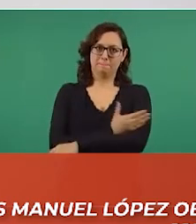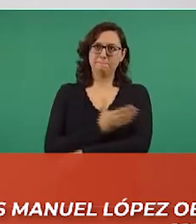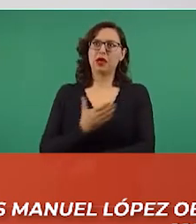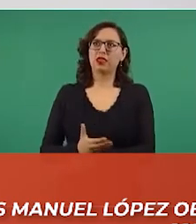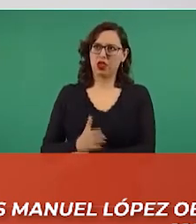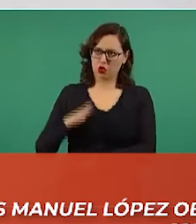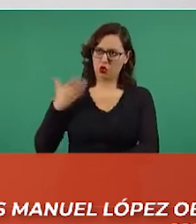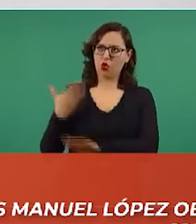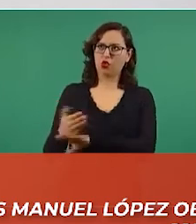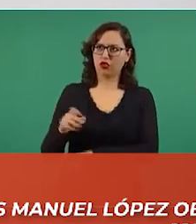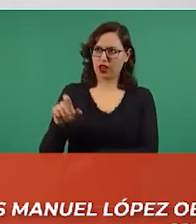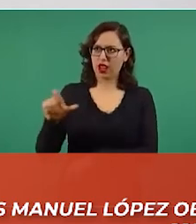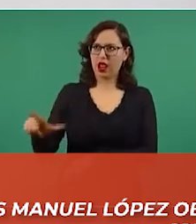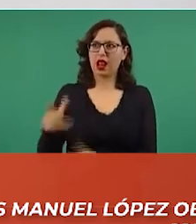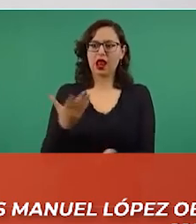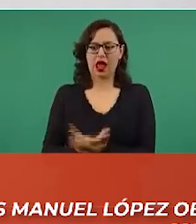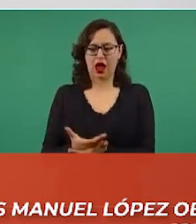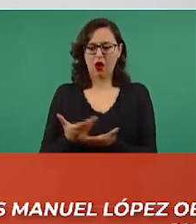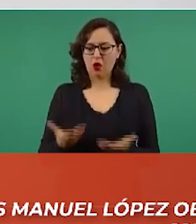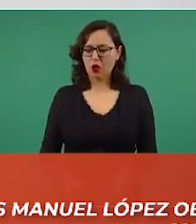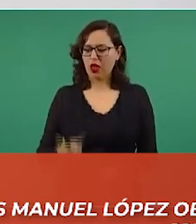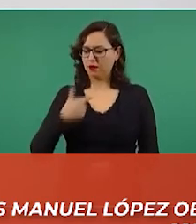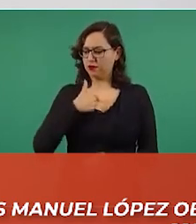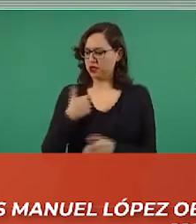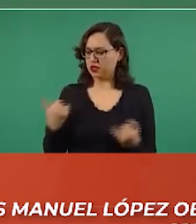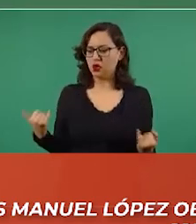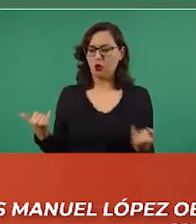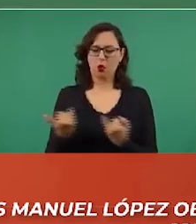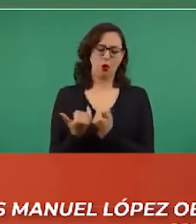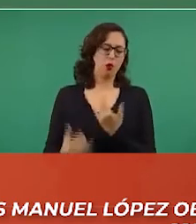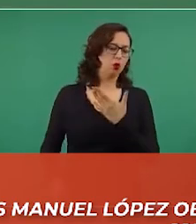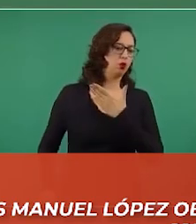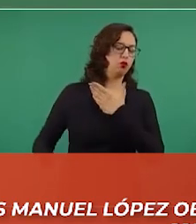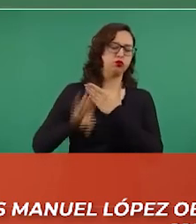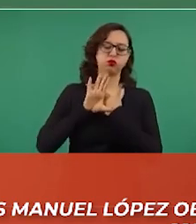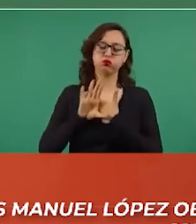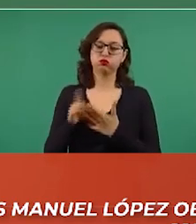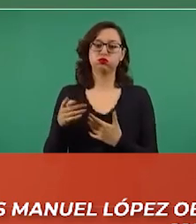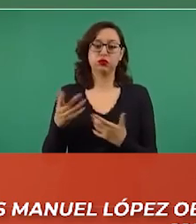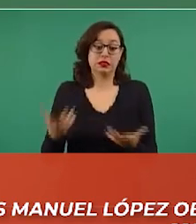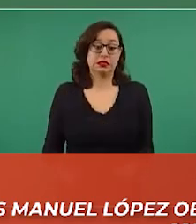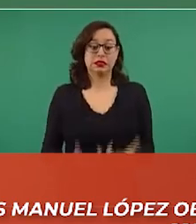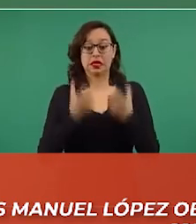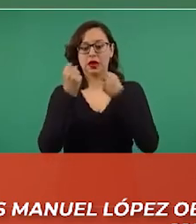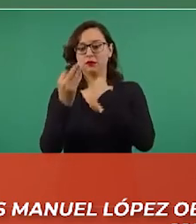Si lo que nos salva es la viveza del pueblo